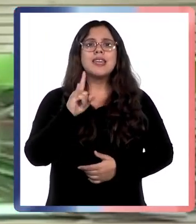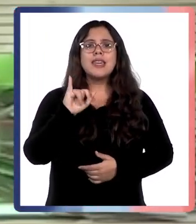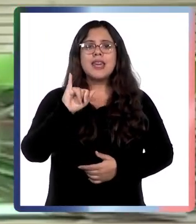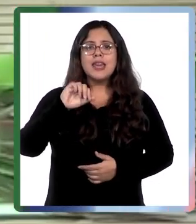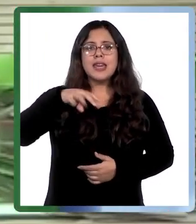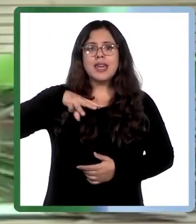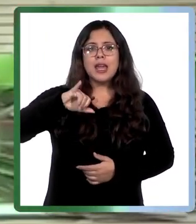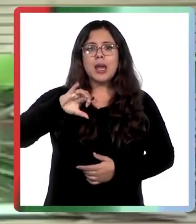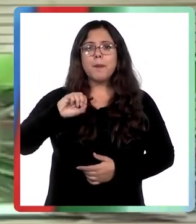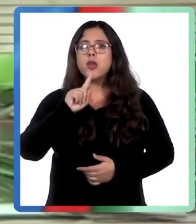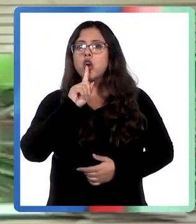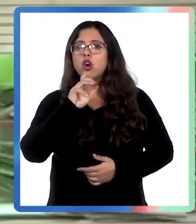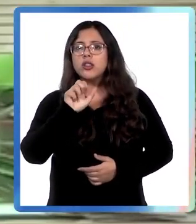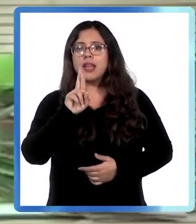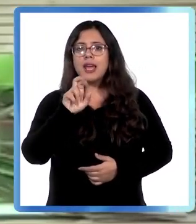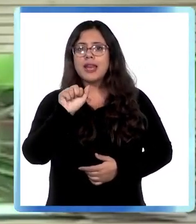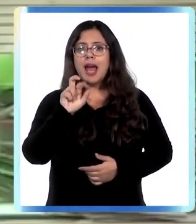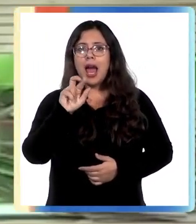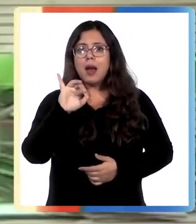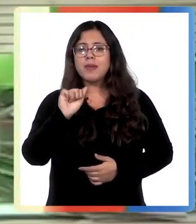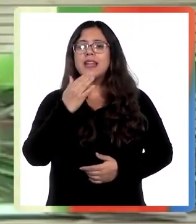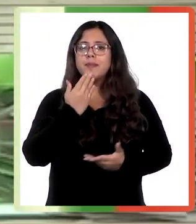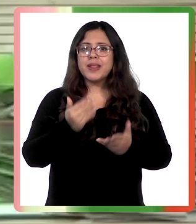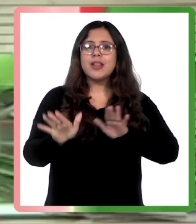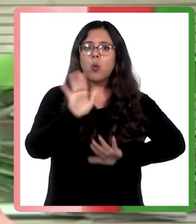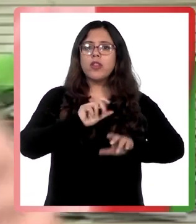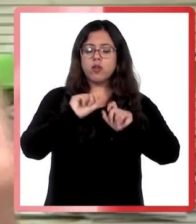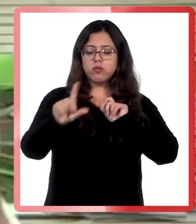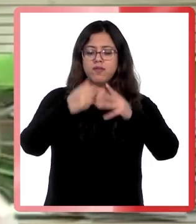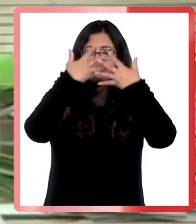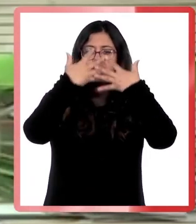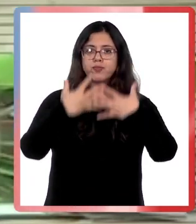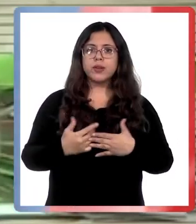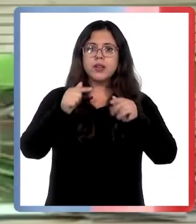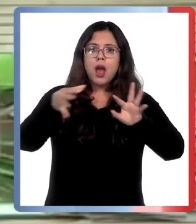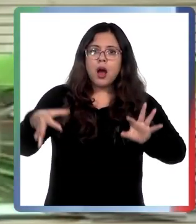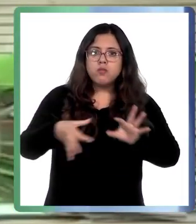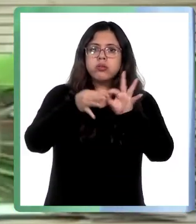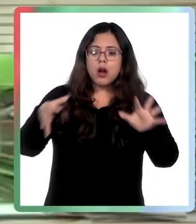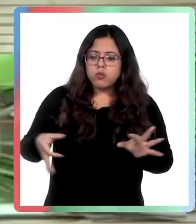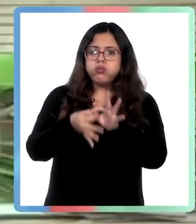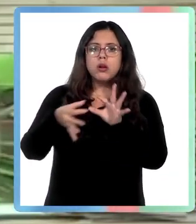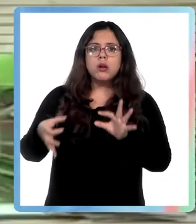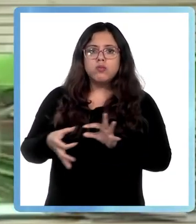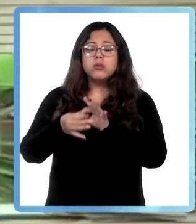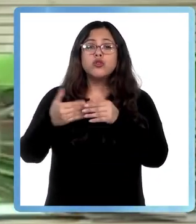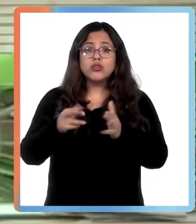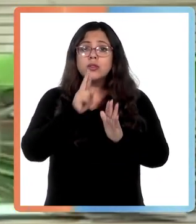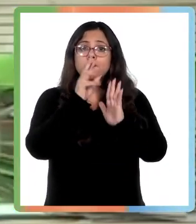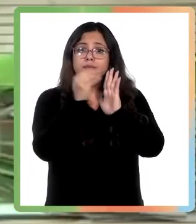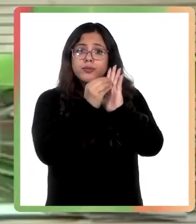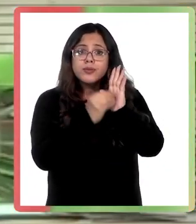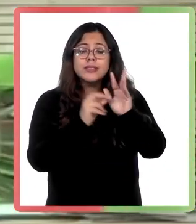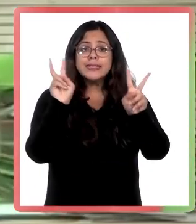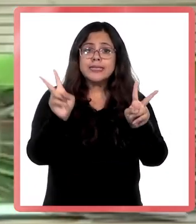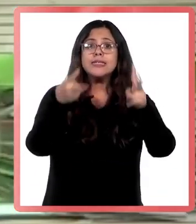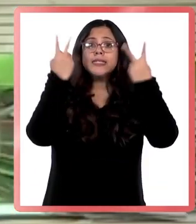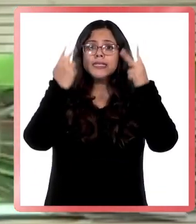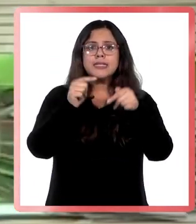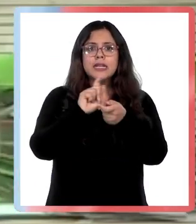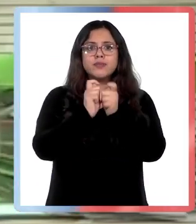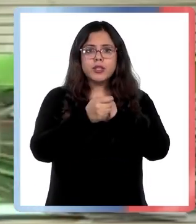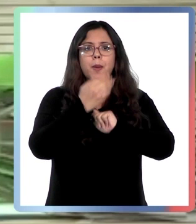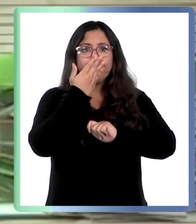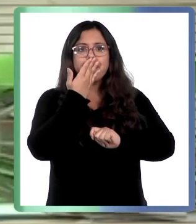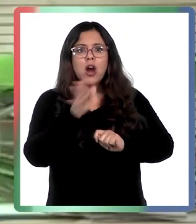nuevas inmunoterapias, y que se van eh, enrielando unas con otras, con lo que los resultados de sobrevida